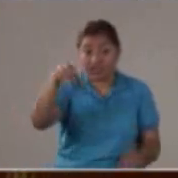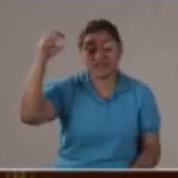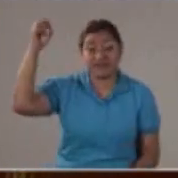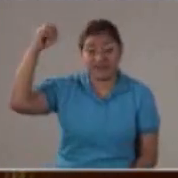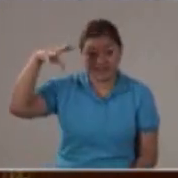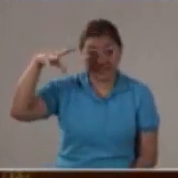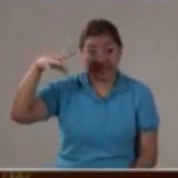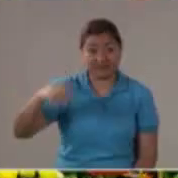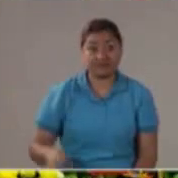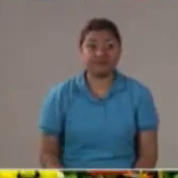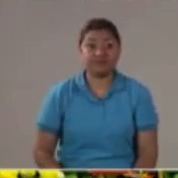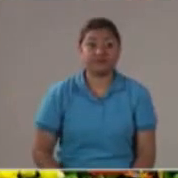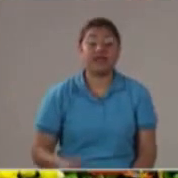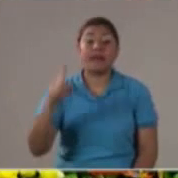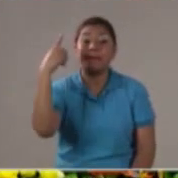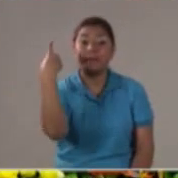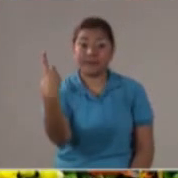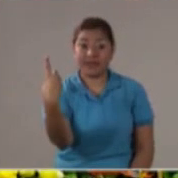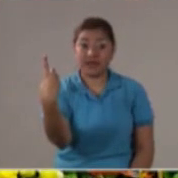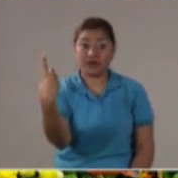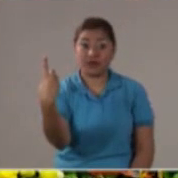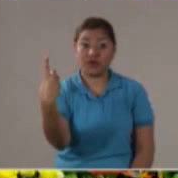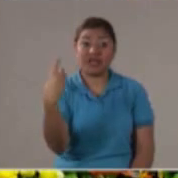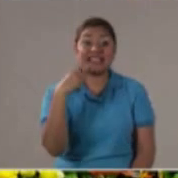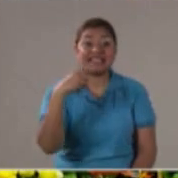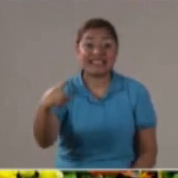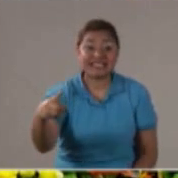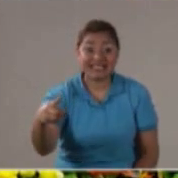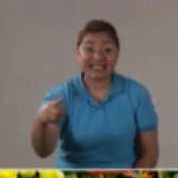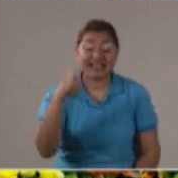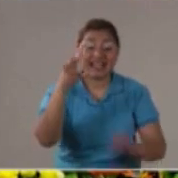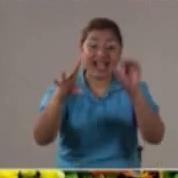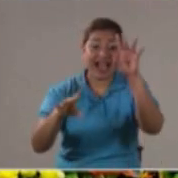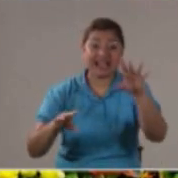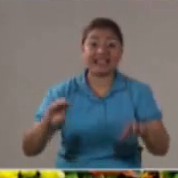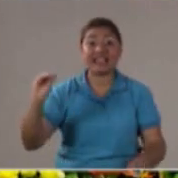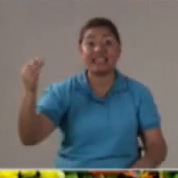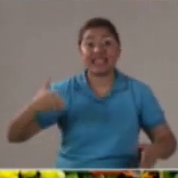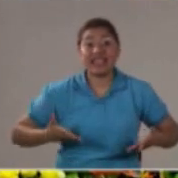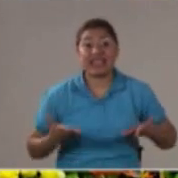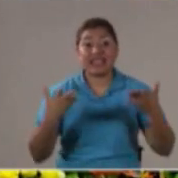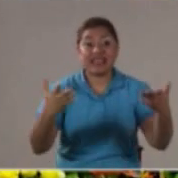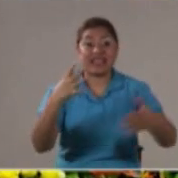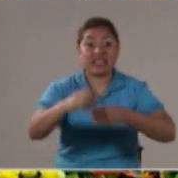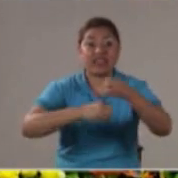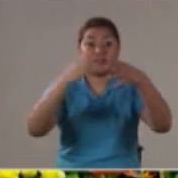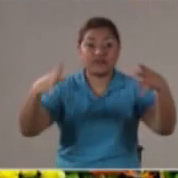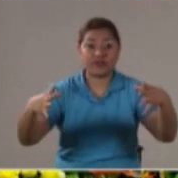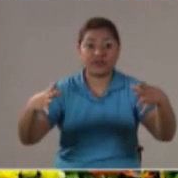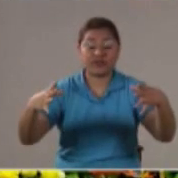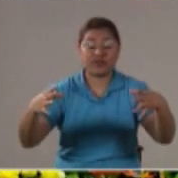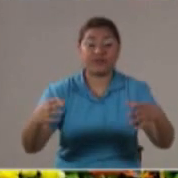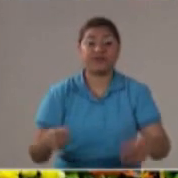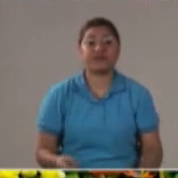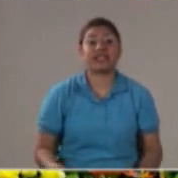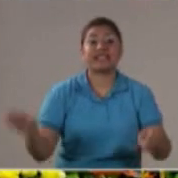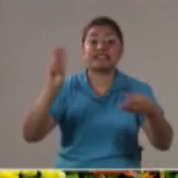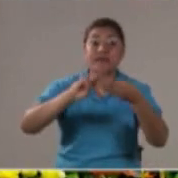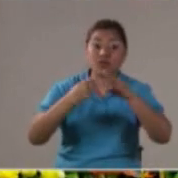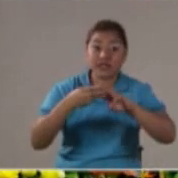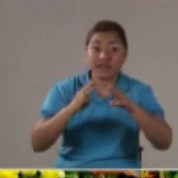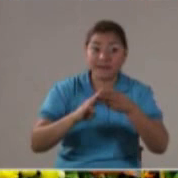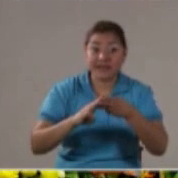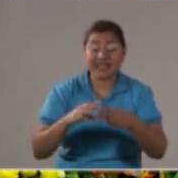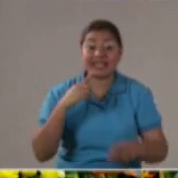virtuoso. Entonces, número uno, decirle a alguien que fructifique es bendecir. Decirle a alguien que se multiplique es